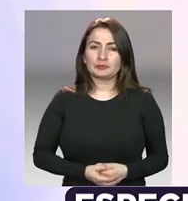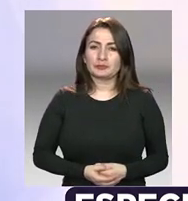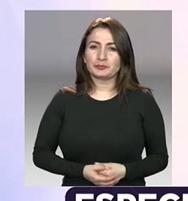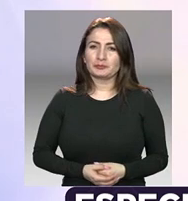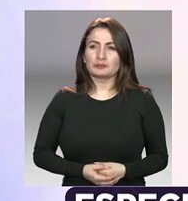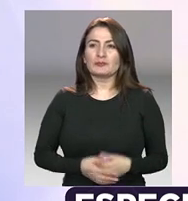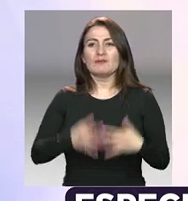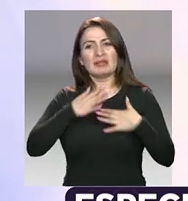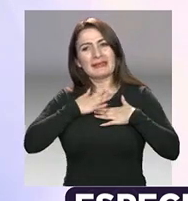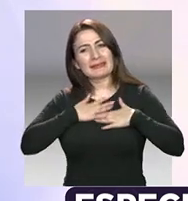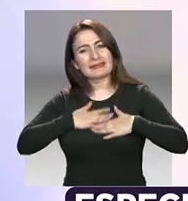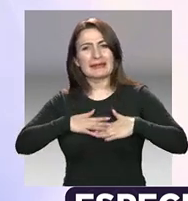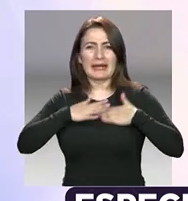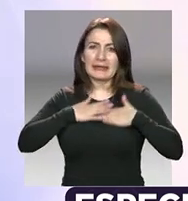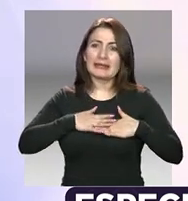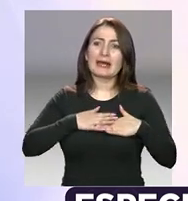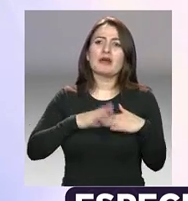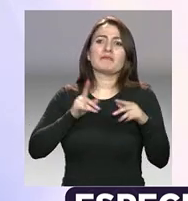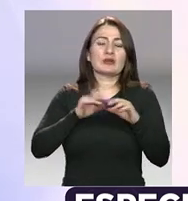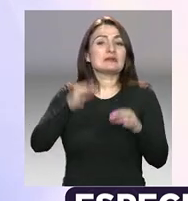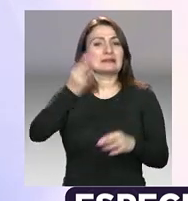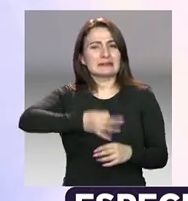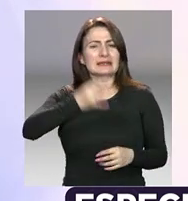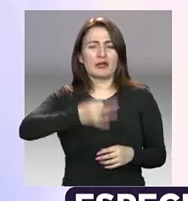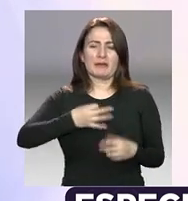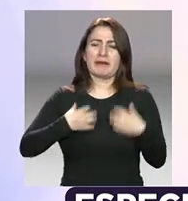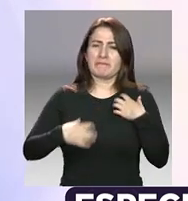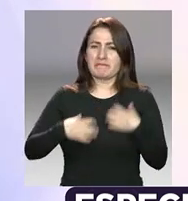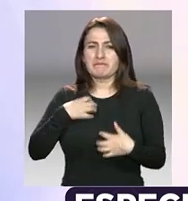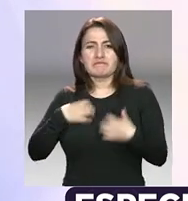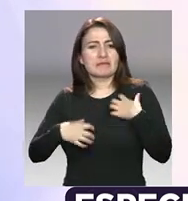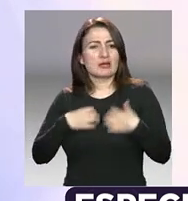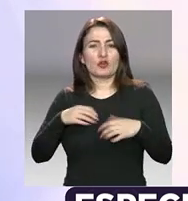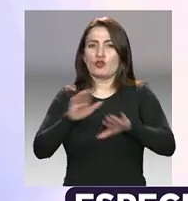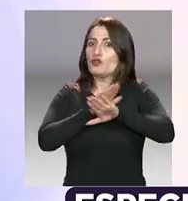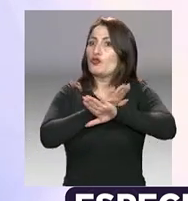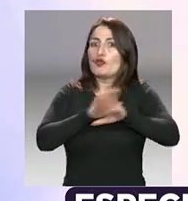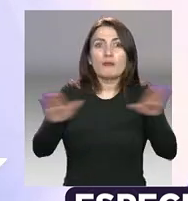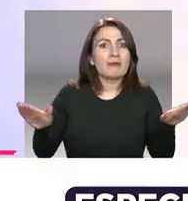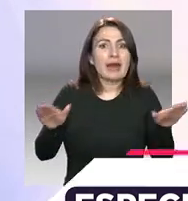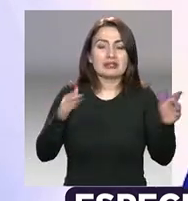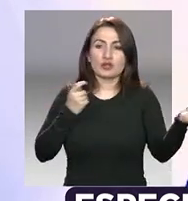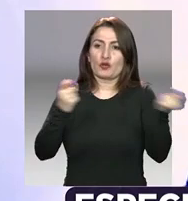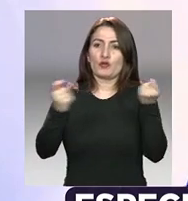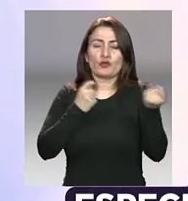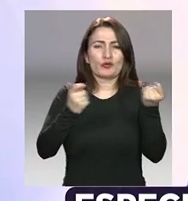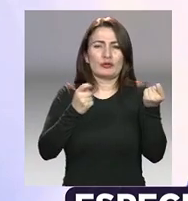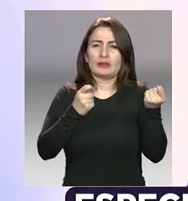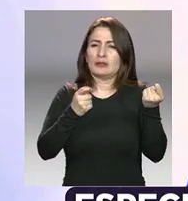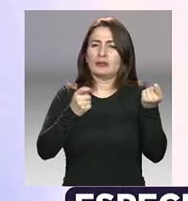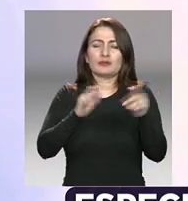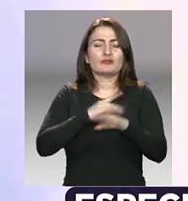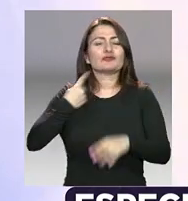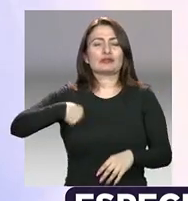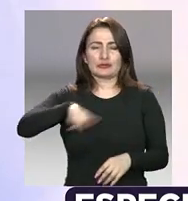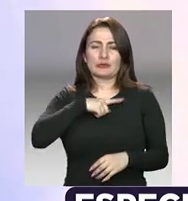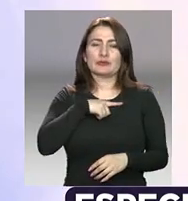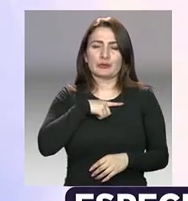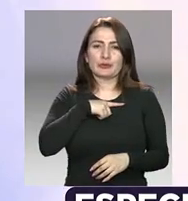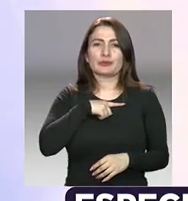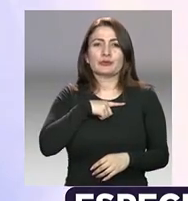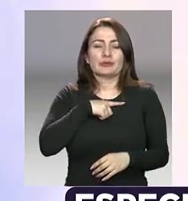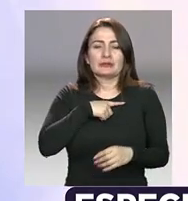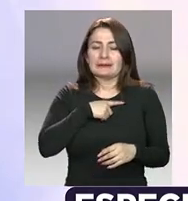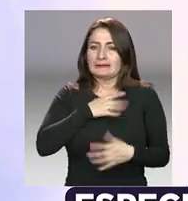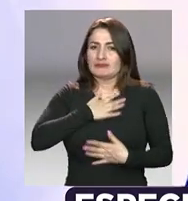Hay un poco de tranquilidad, pero siempre va a haber miedo. Hasta que la pandemia no se controle, definitivamente nosotros no